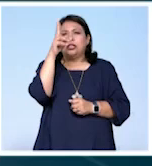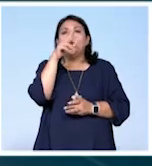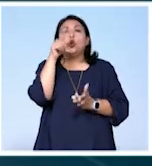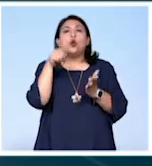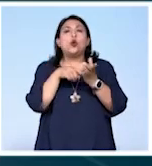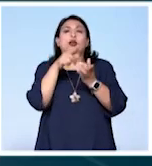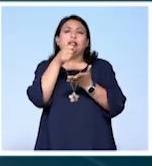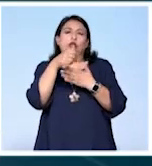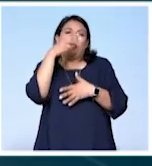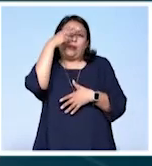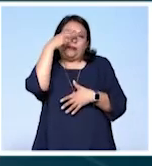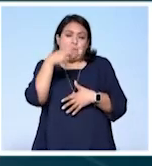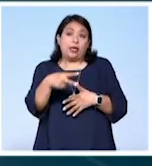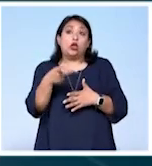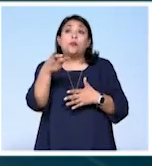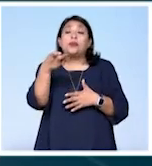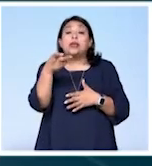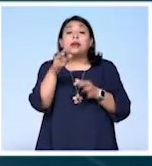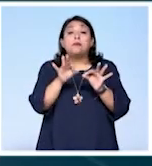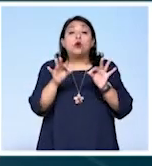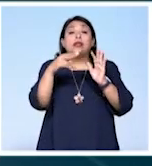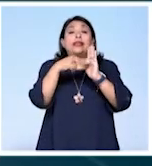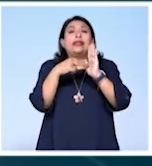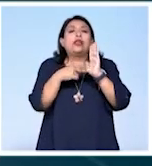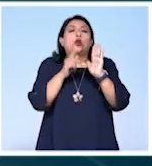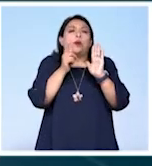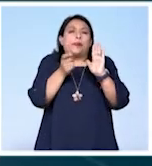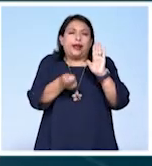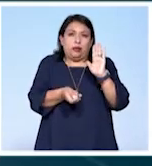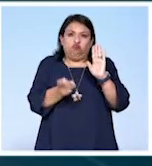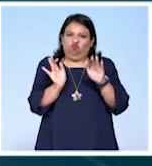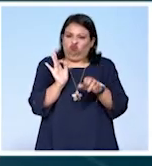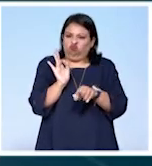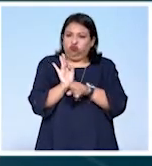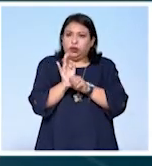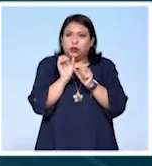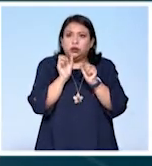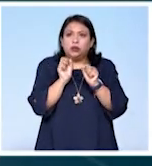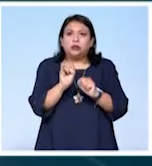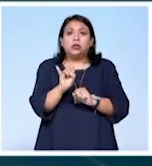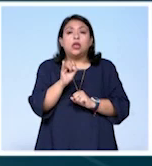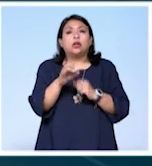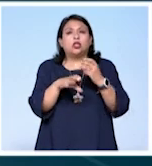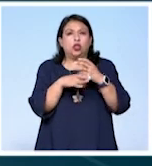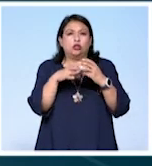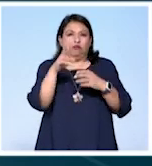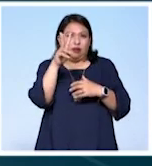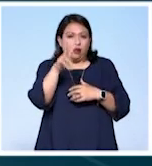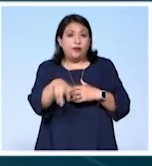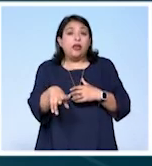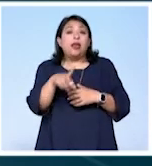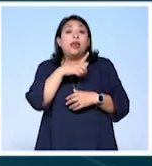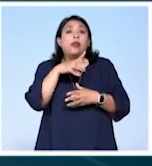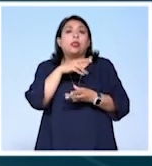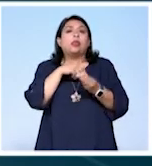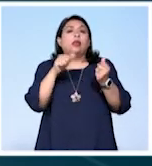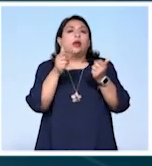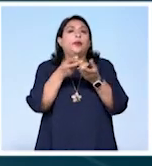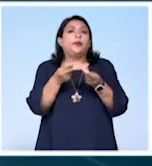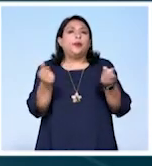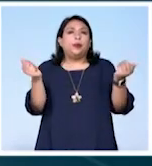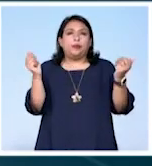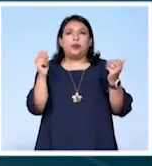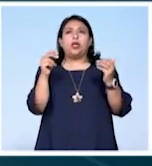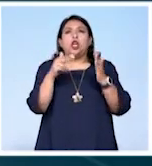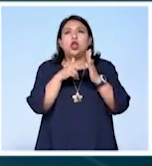de México. La relevancia de esta norma es que esta norma garantiza que estos productos en verdad sean compostables. La norma